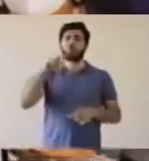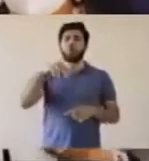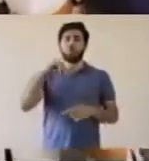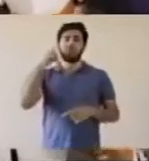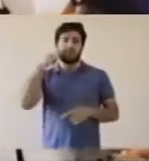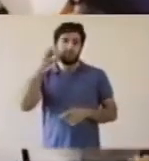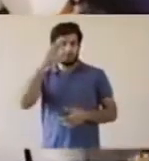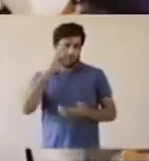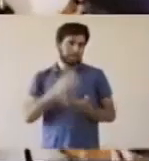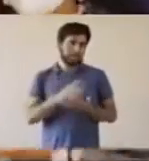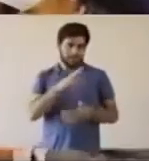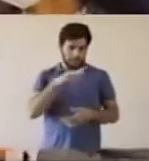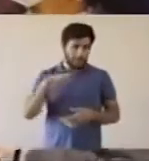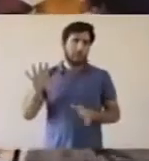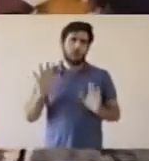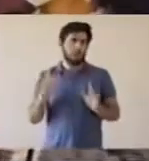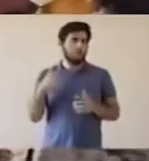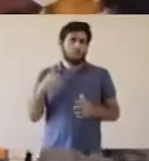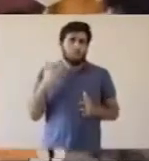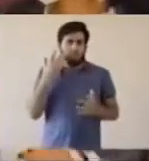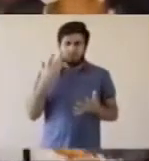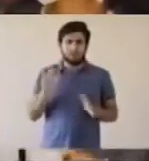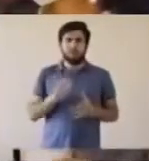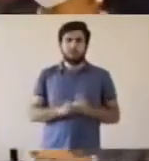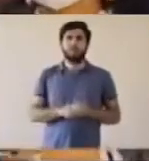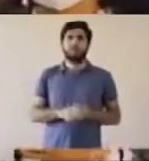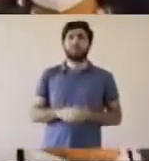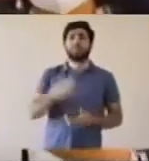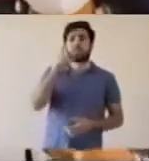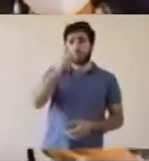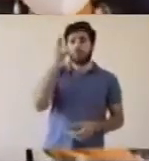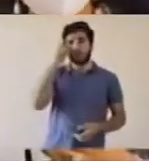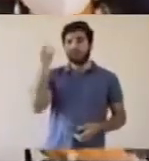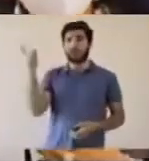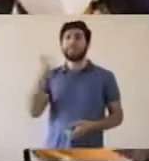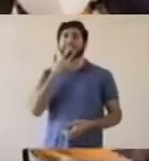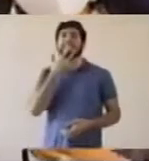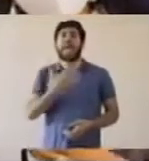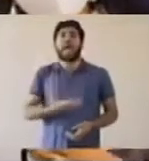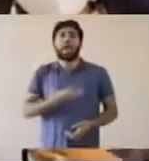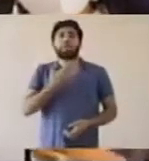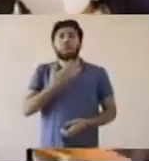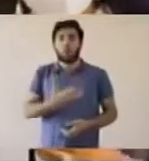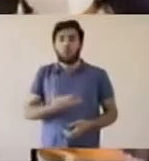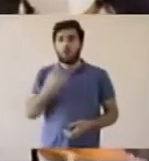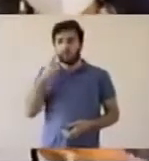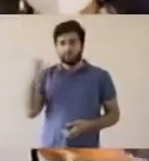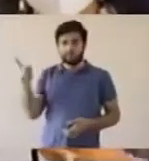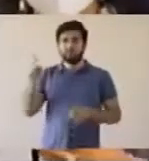Shuni. Muy bien. ¿Recuerdas cómo se dice sapo en Xinka?